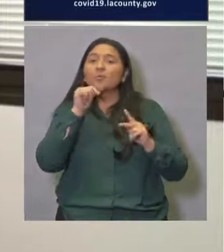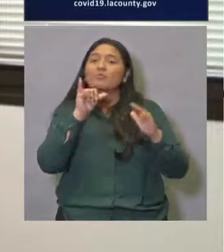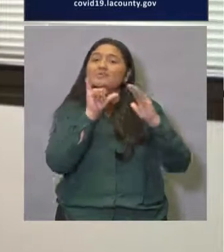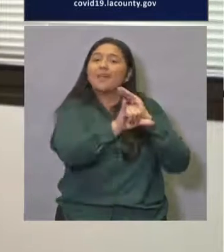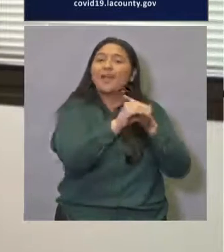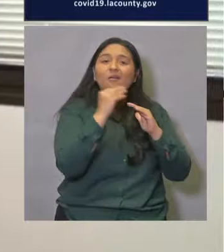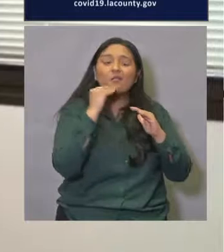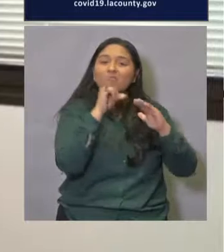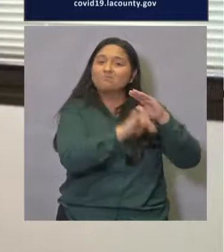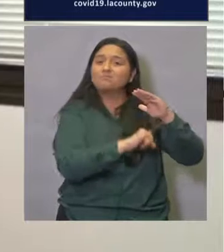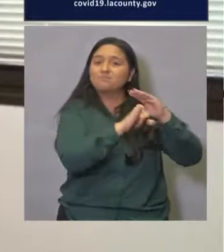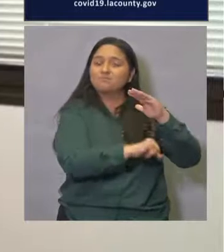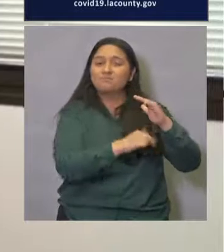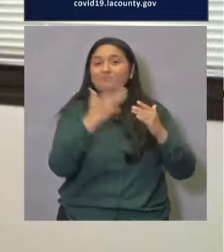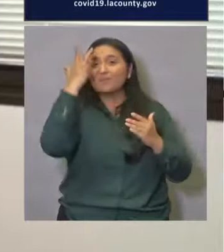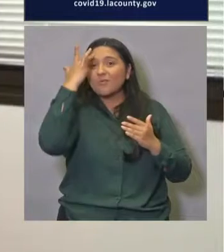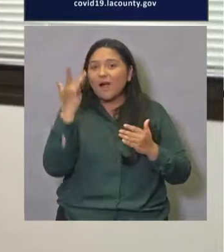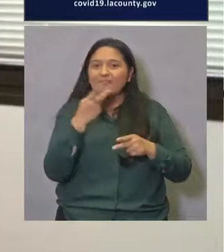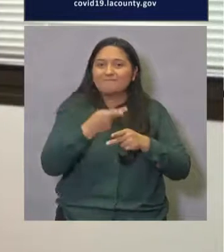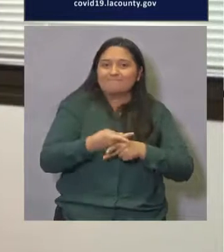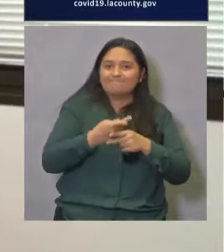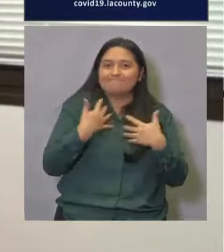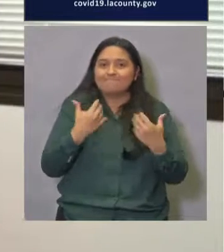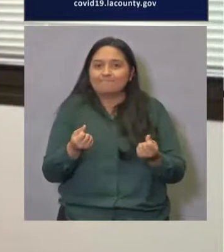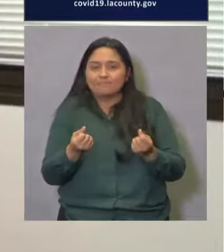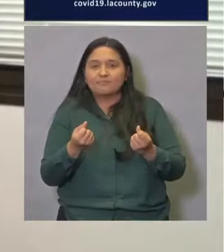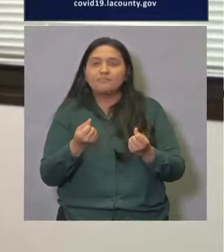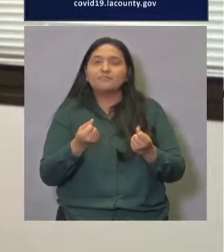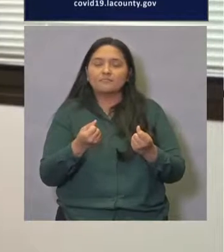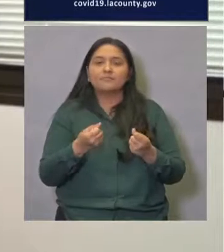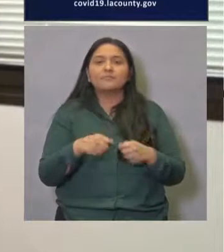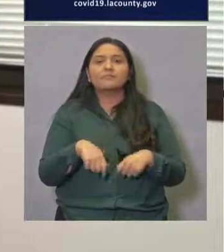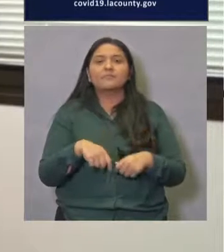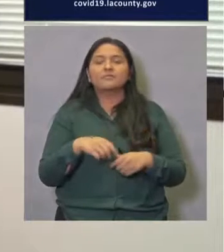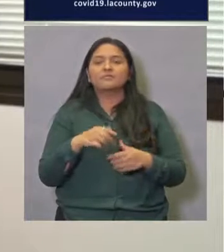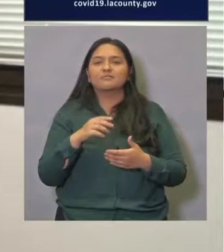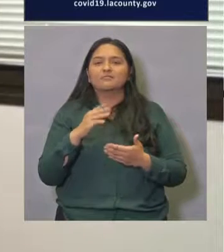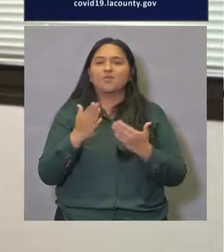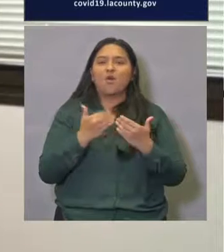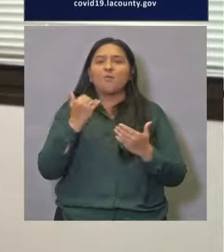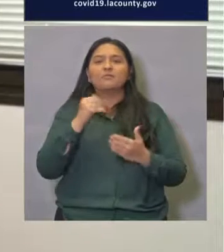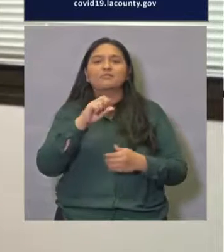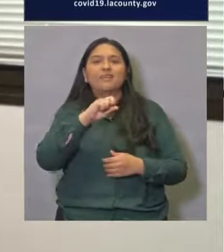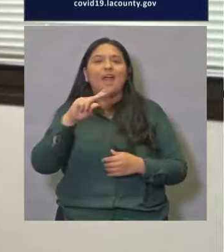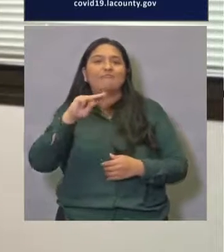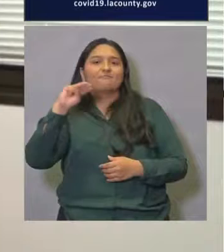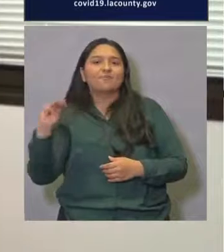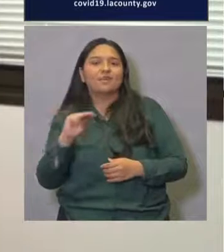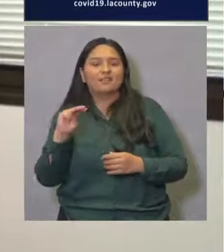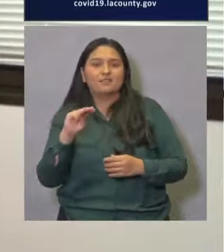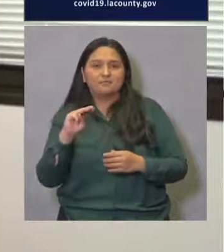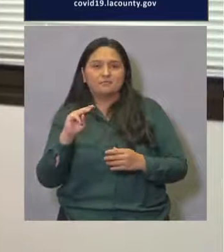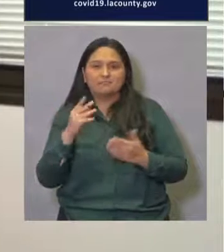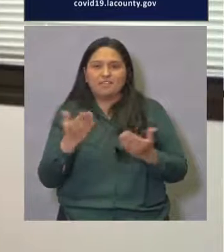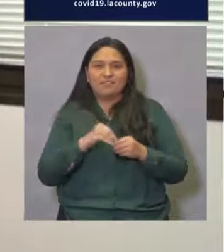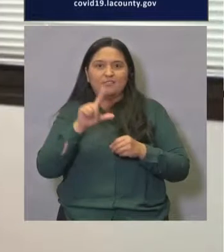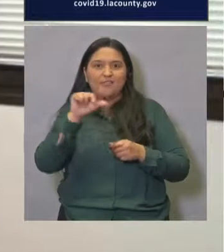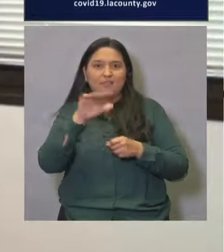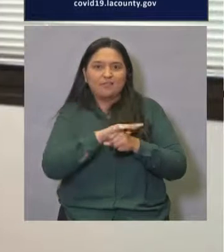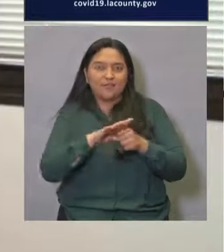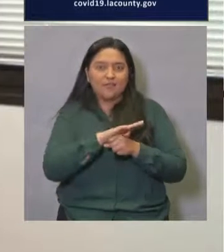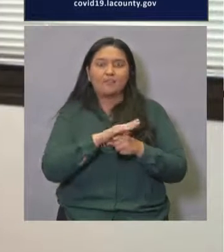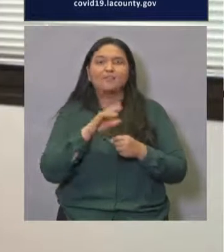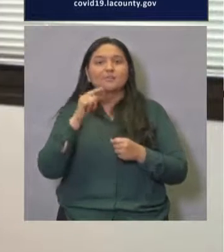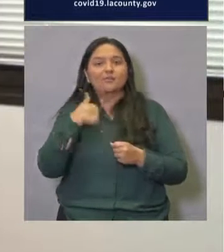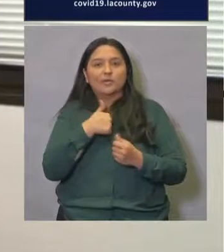salud entre el 5 y 6%, casi 500,000 en el condado. Debemos formar programas que nos ayuden a